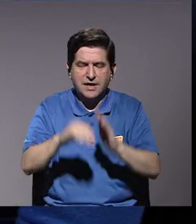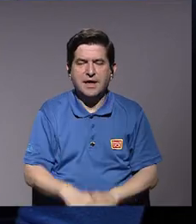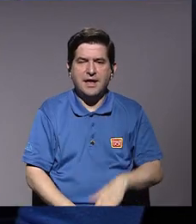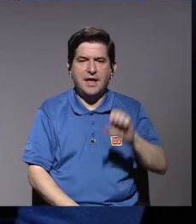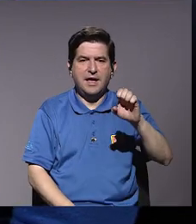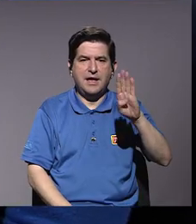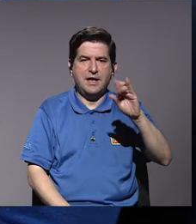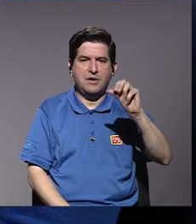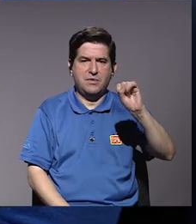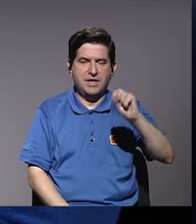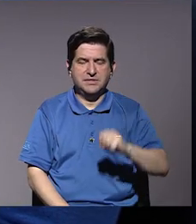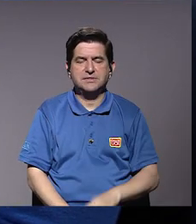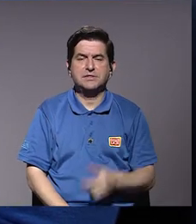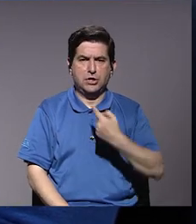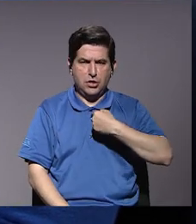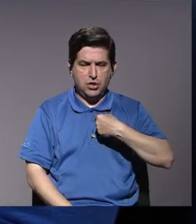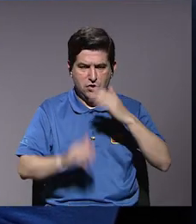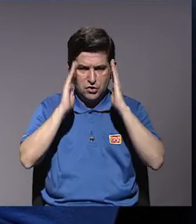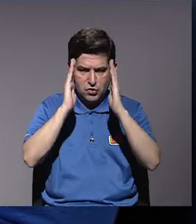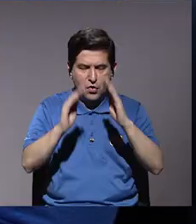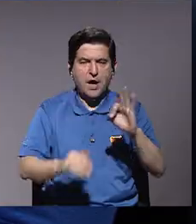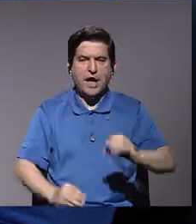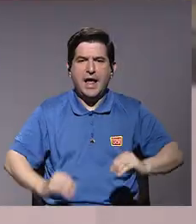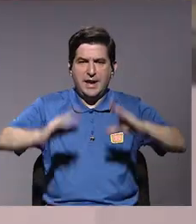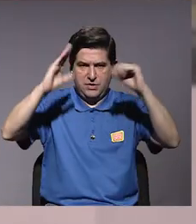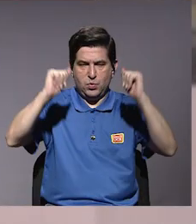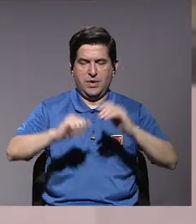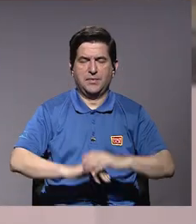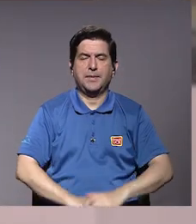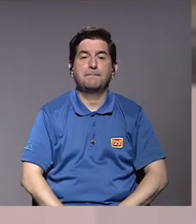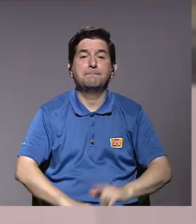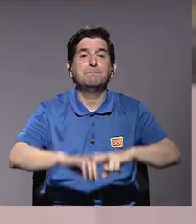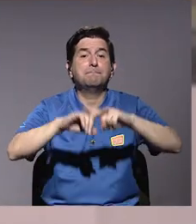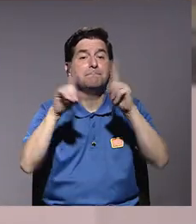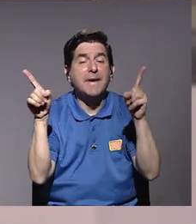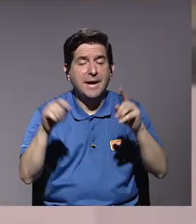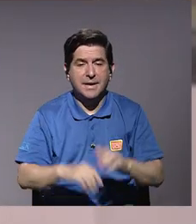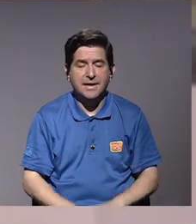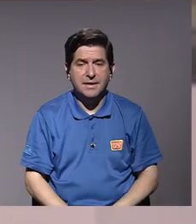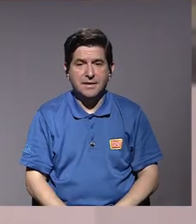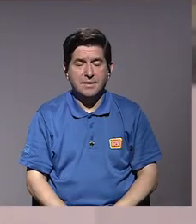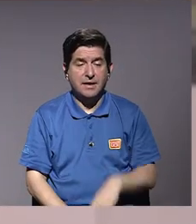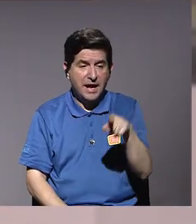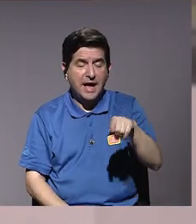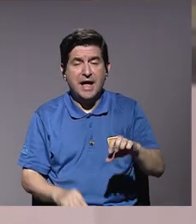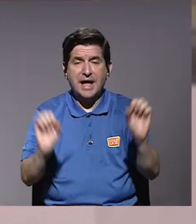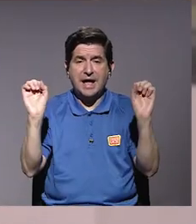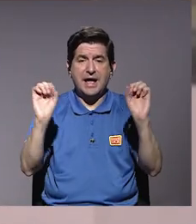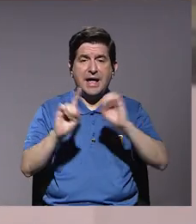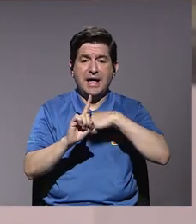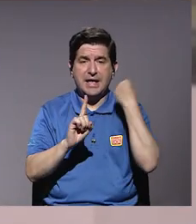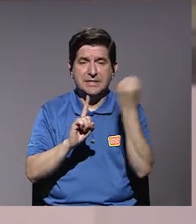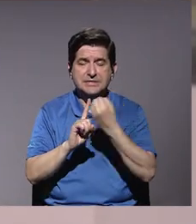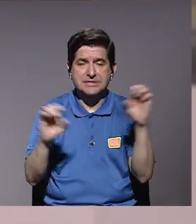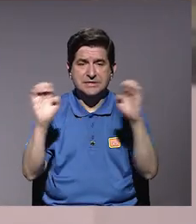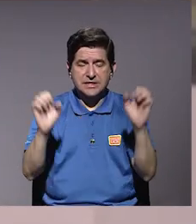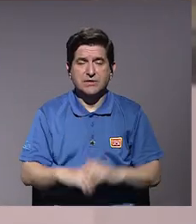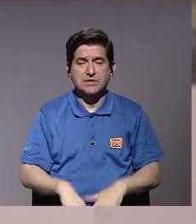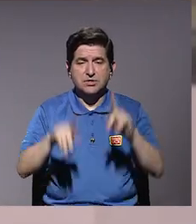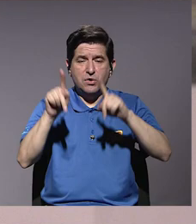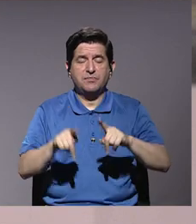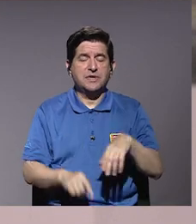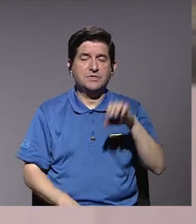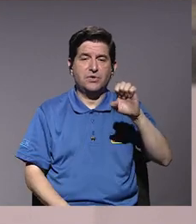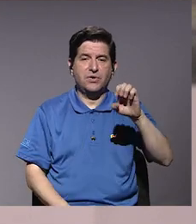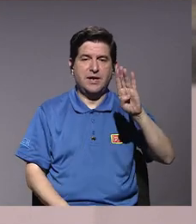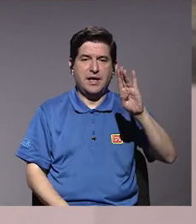en el EVAIS y me toca a mí ser atendido a las 9 de la mañana. Pero se dio una situación de emergencia, cayó una persona desmayada